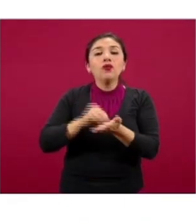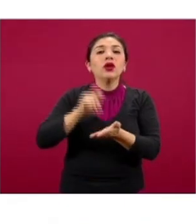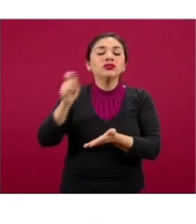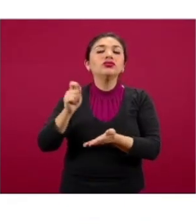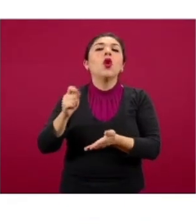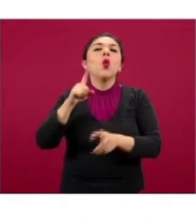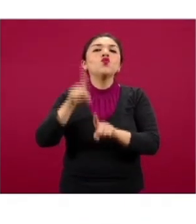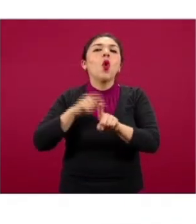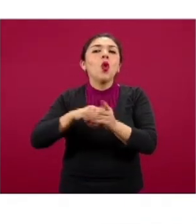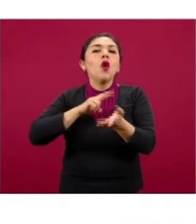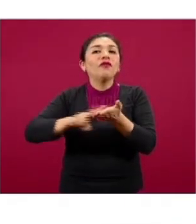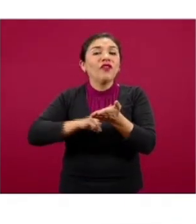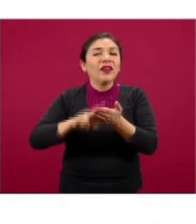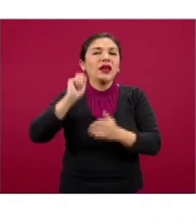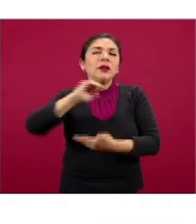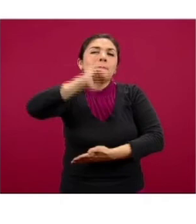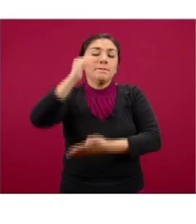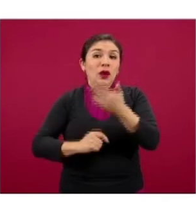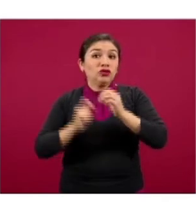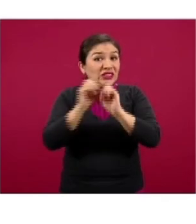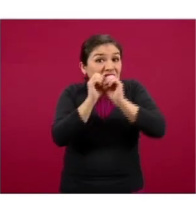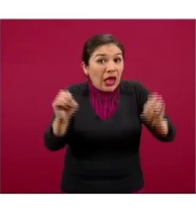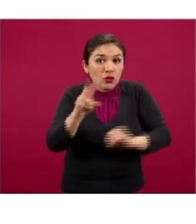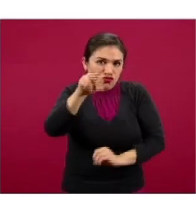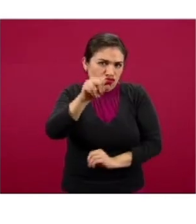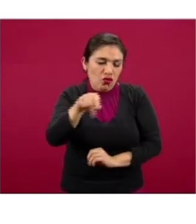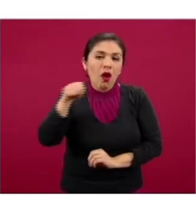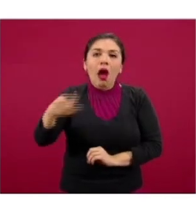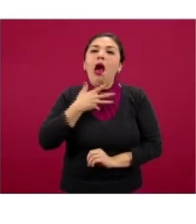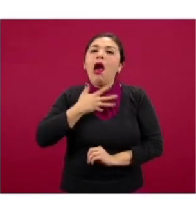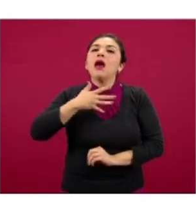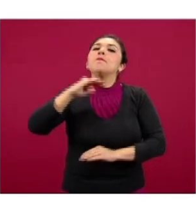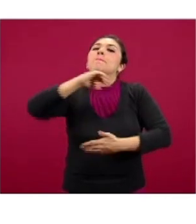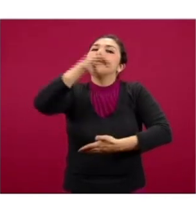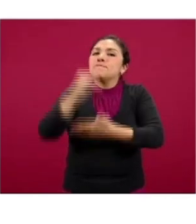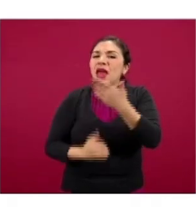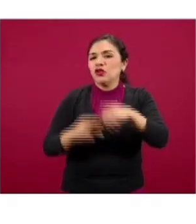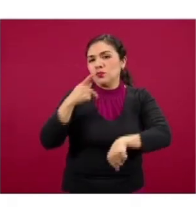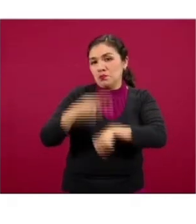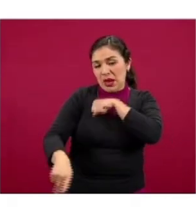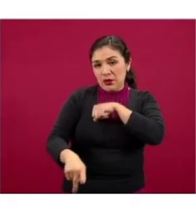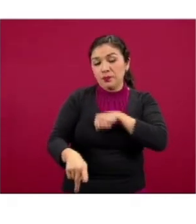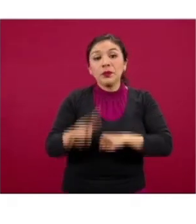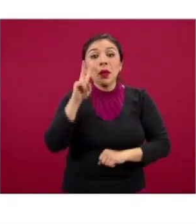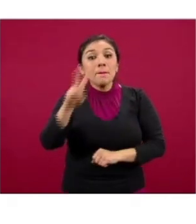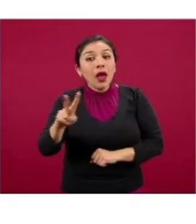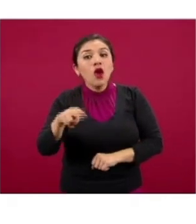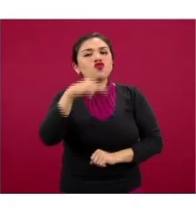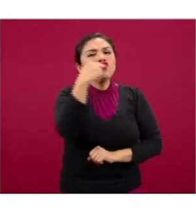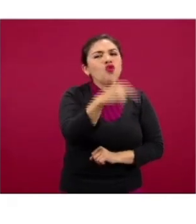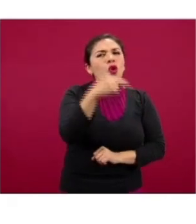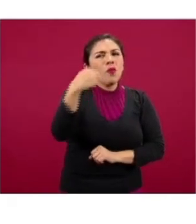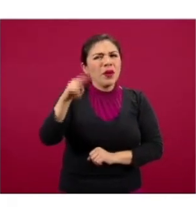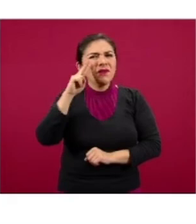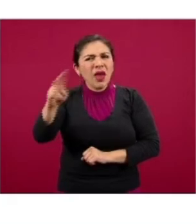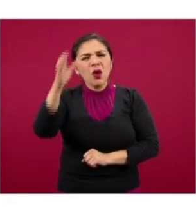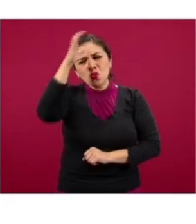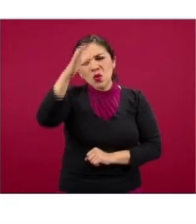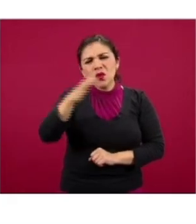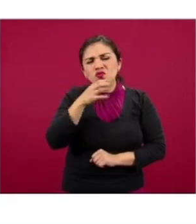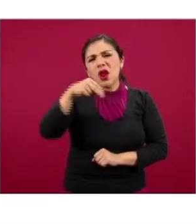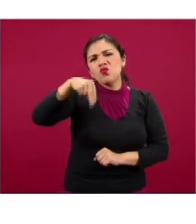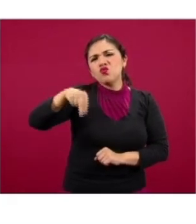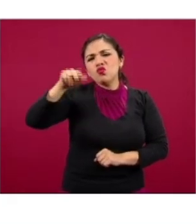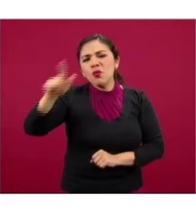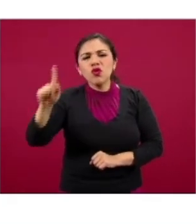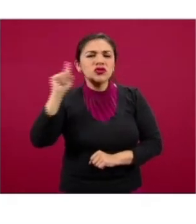bajo, que no quiere decir riesgo cero, es simplemente riesgo bajo. Las que se muestran los nombres, Coahuila, Nuevo